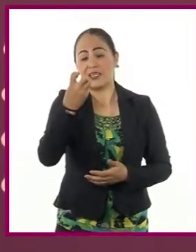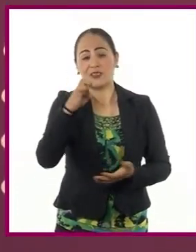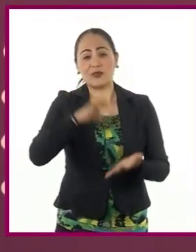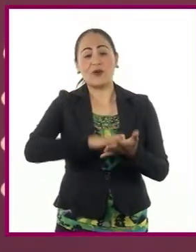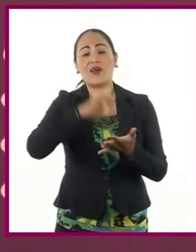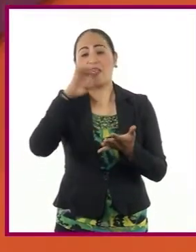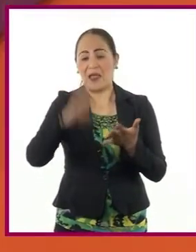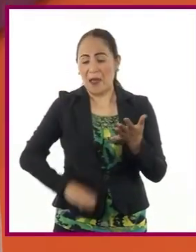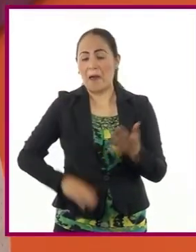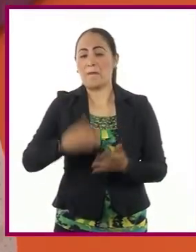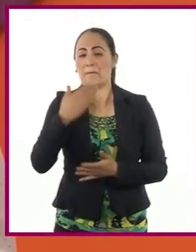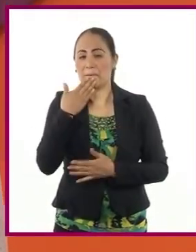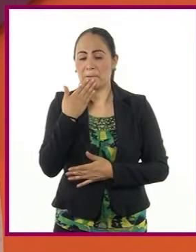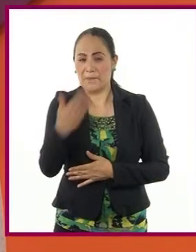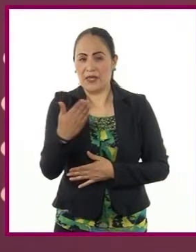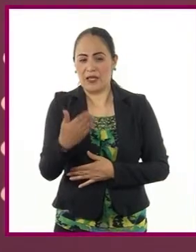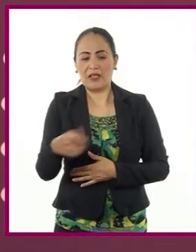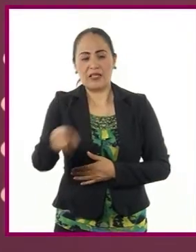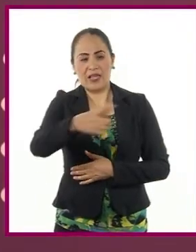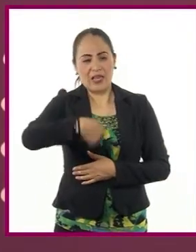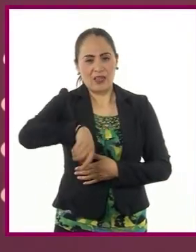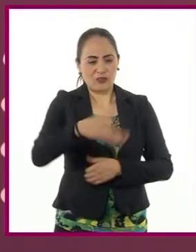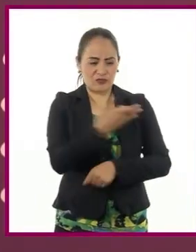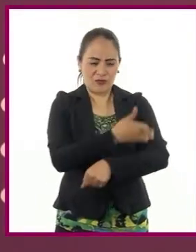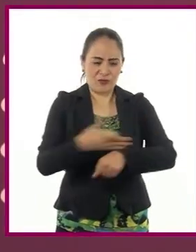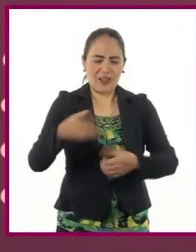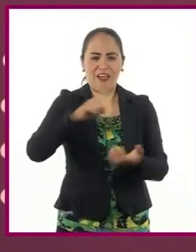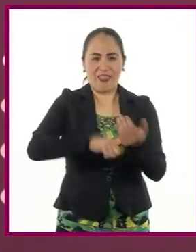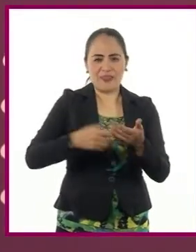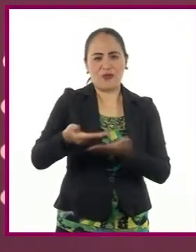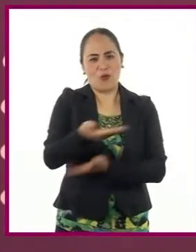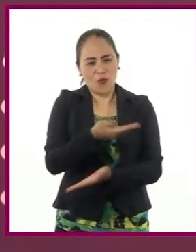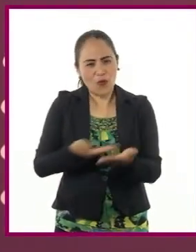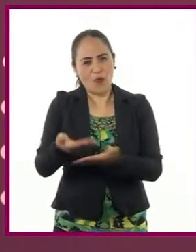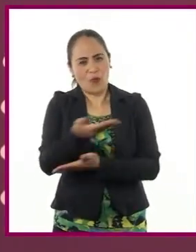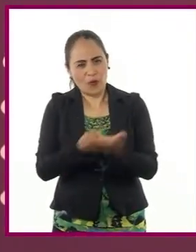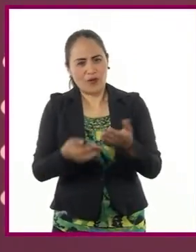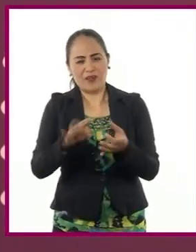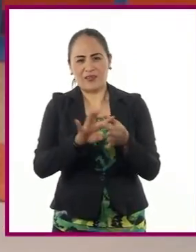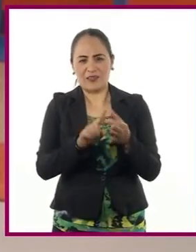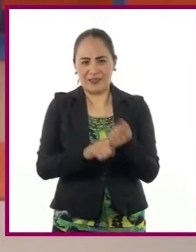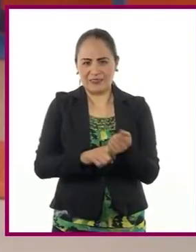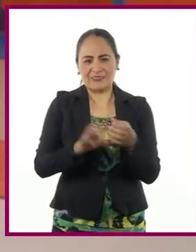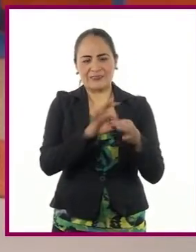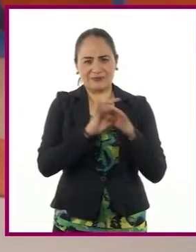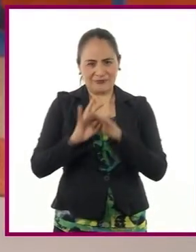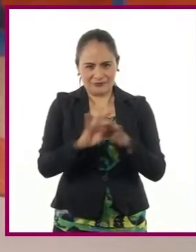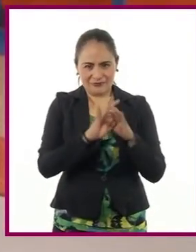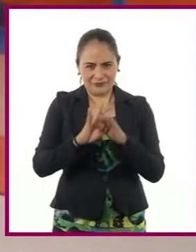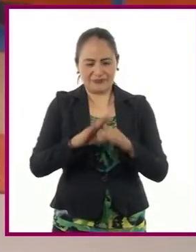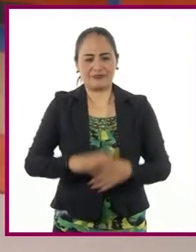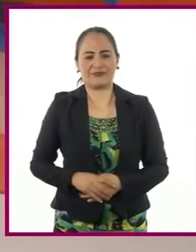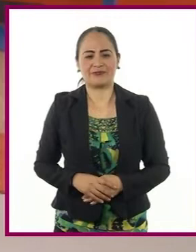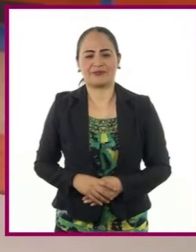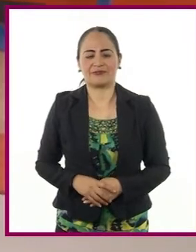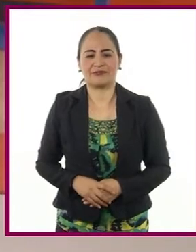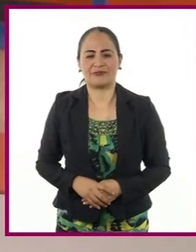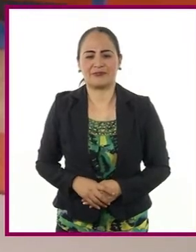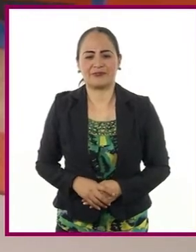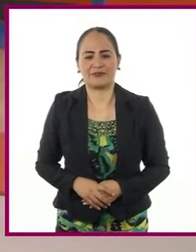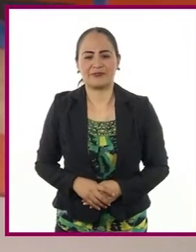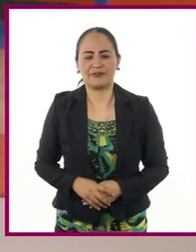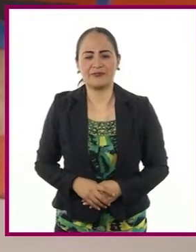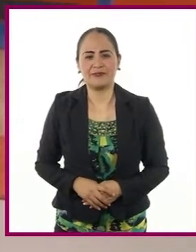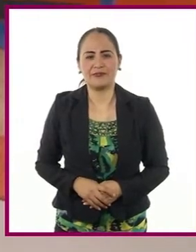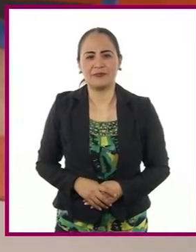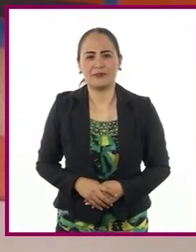una oportunidad para mejorar la convivencia familiar y contribuir al bienestar integral. Aún así, podemos encontrar que